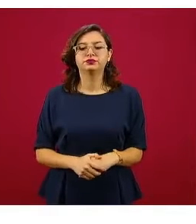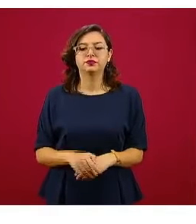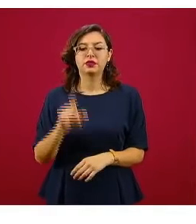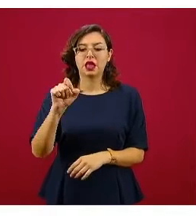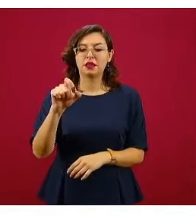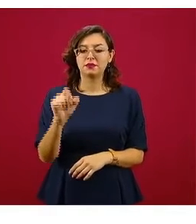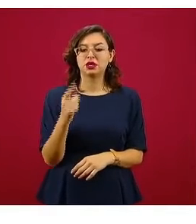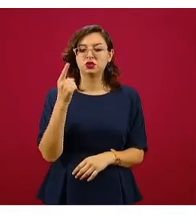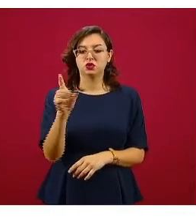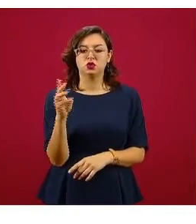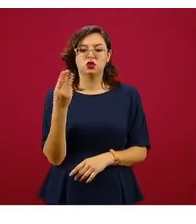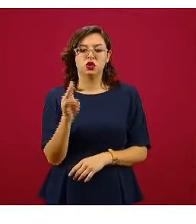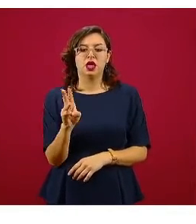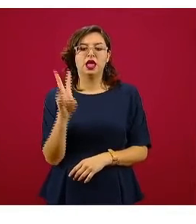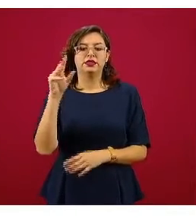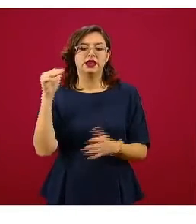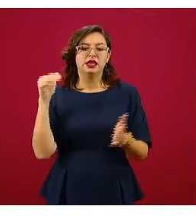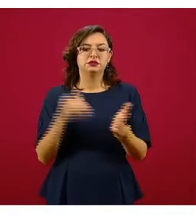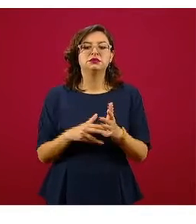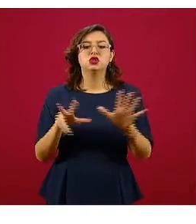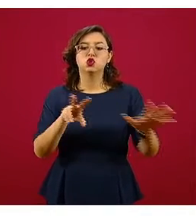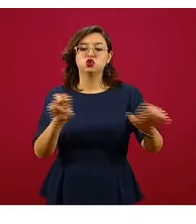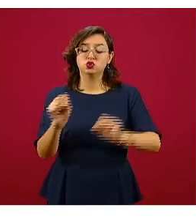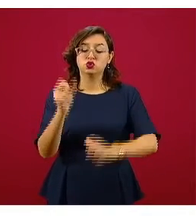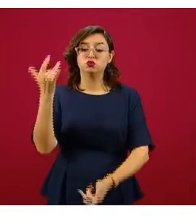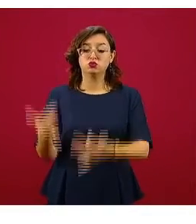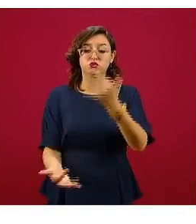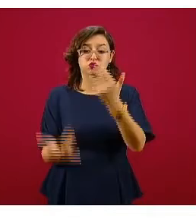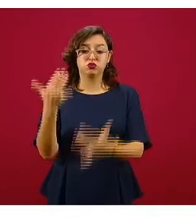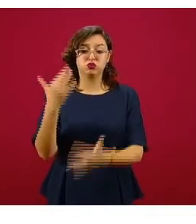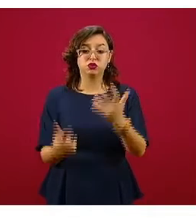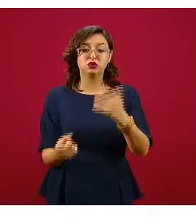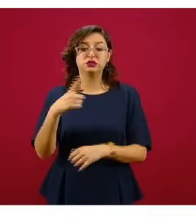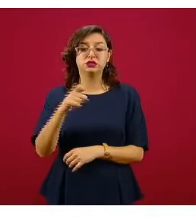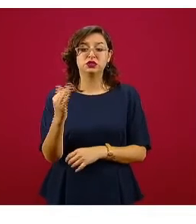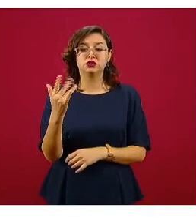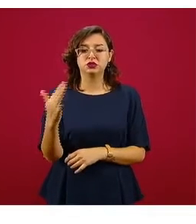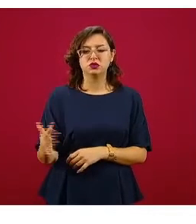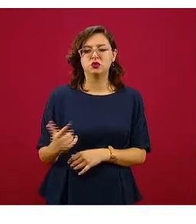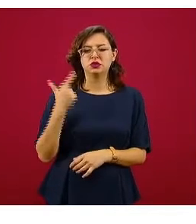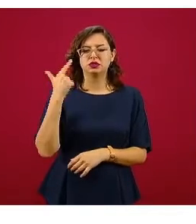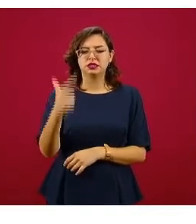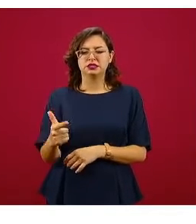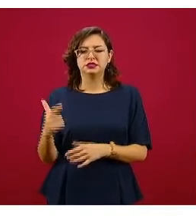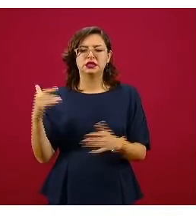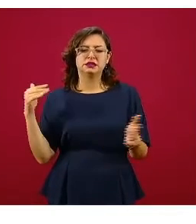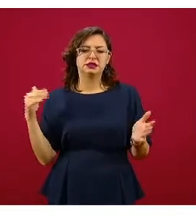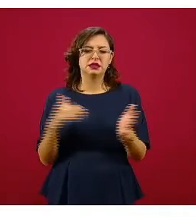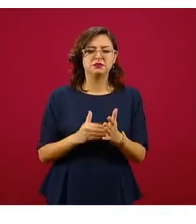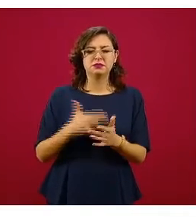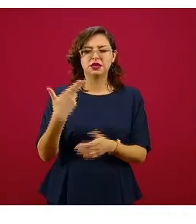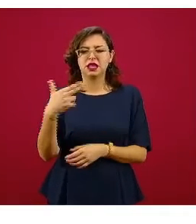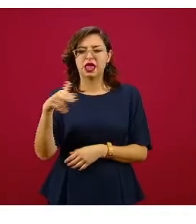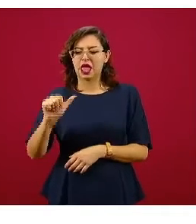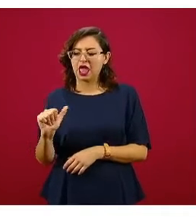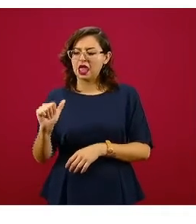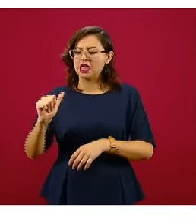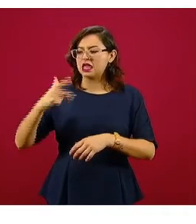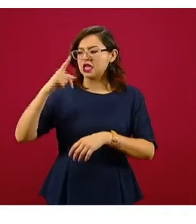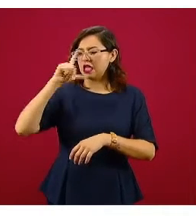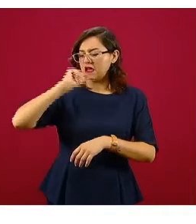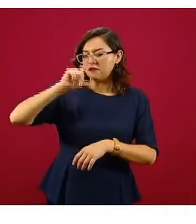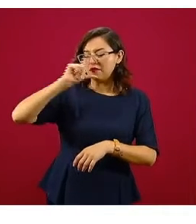llevábamos 3.800 incendios este año y 157,000 hectáreas siniestradas. En el mismo periodo, pero del